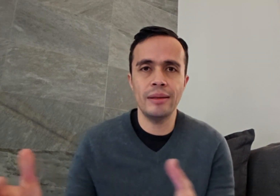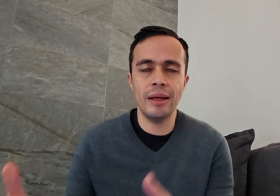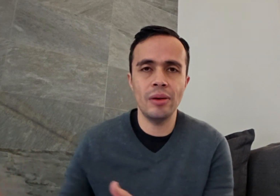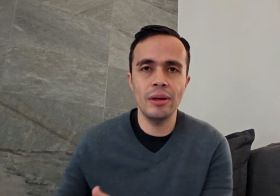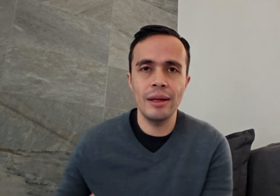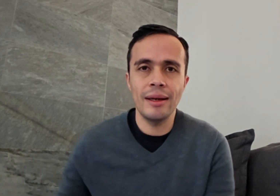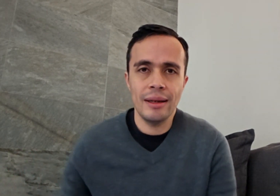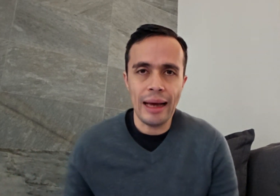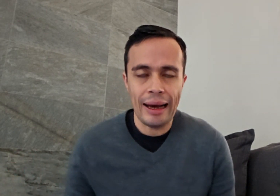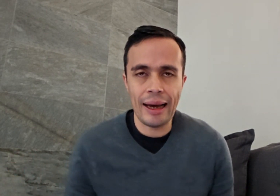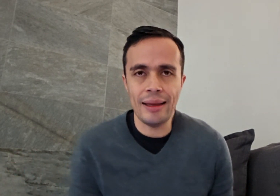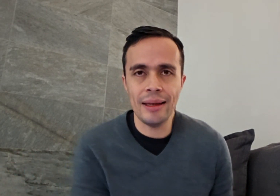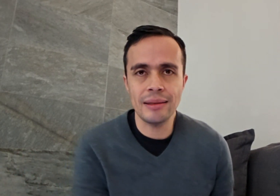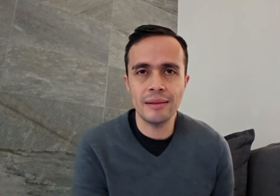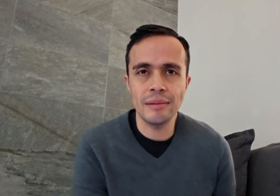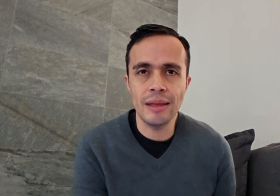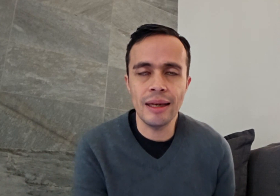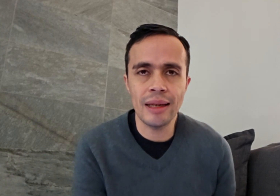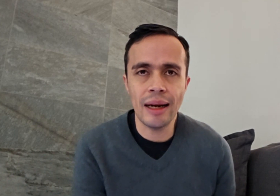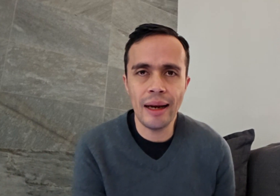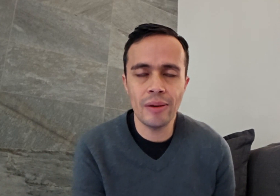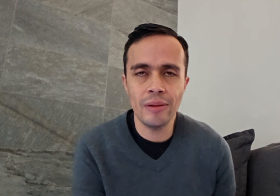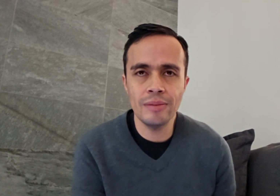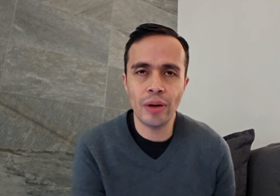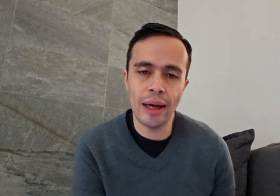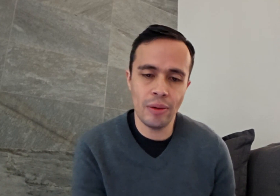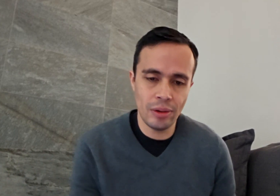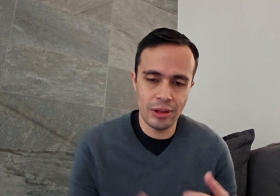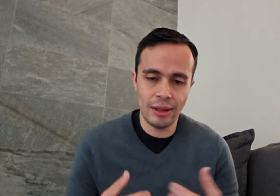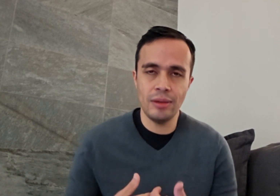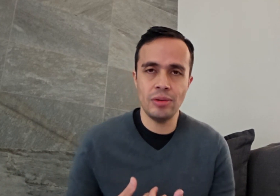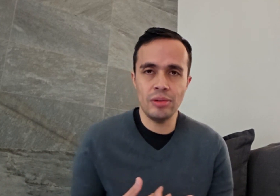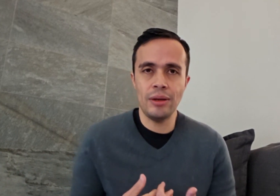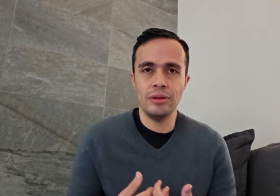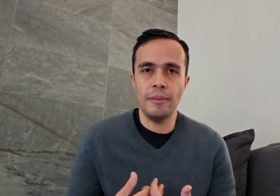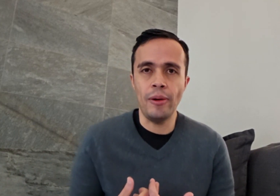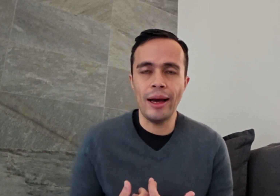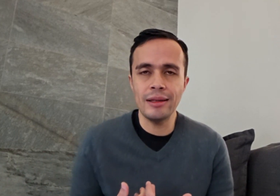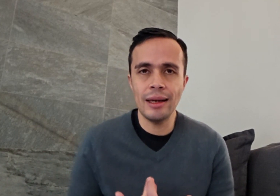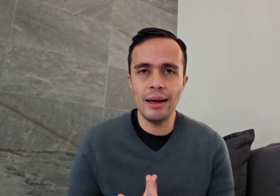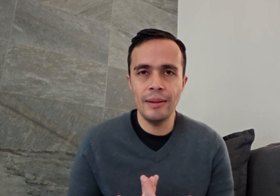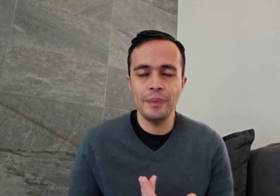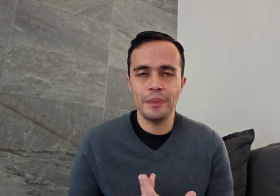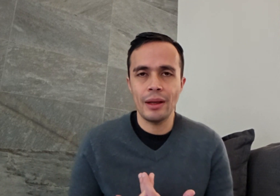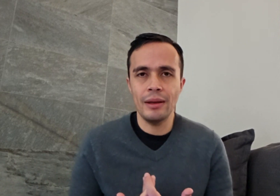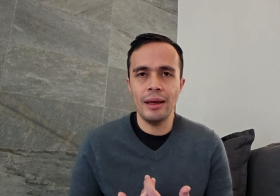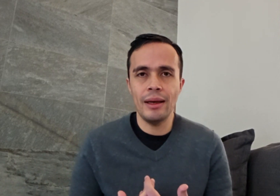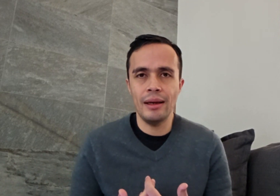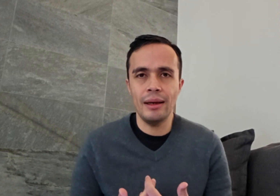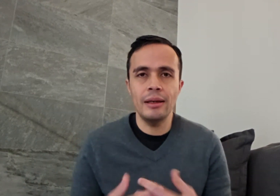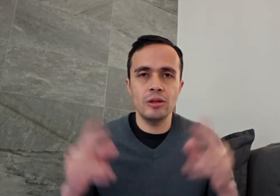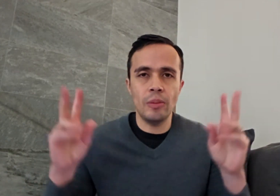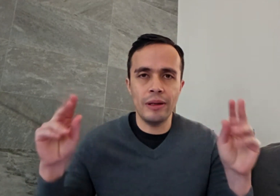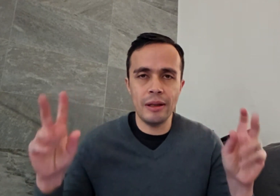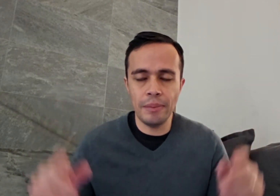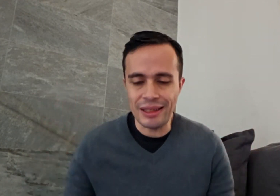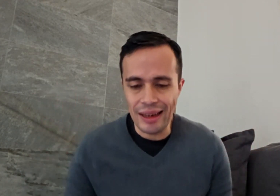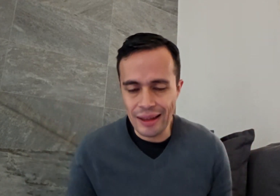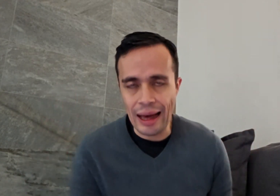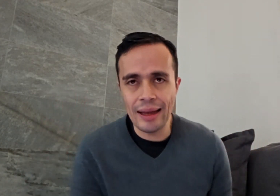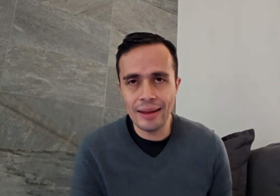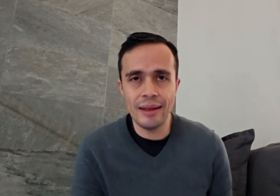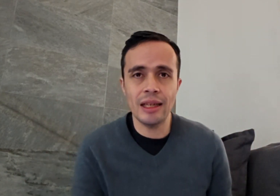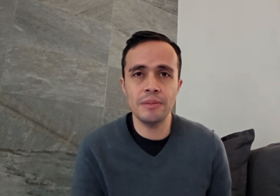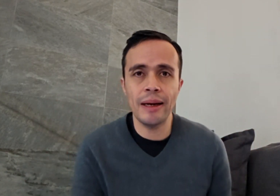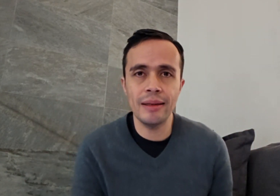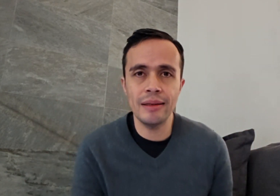están obedeciendo a agendas del extranjero, ¿no? Porque algunos se dan sus baños de pureza, de